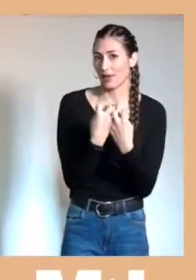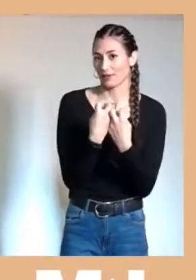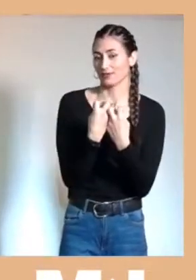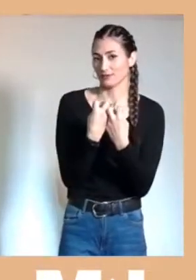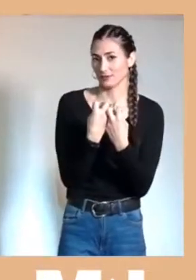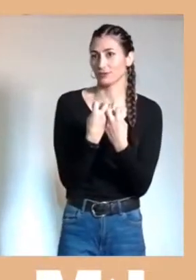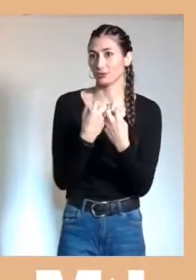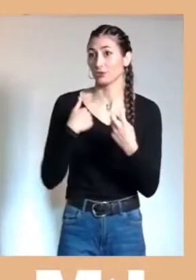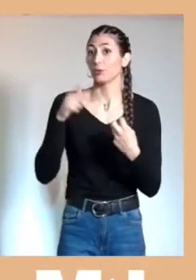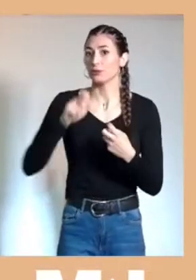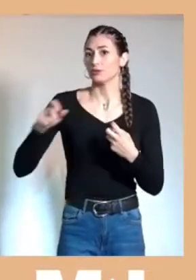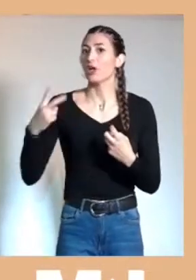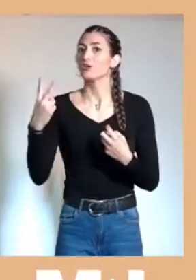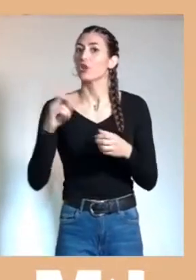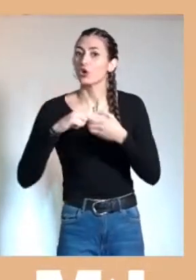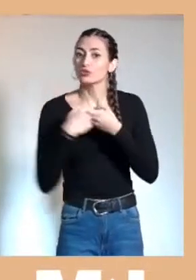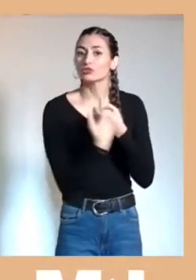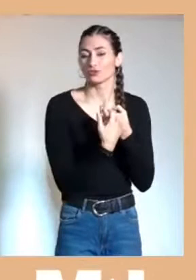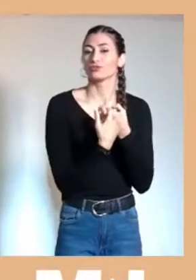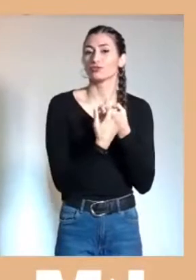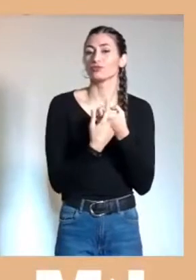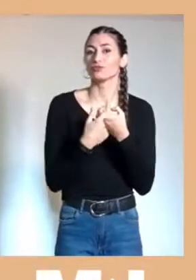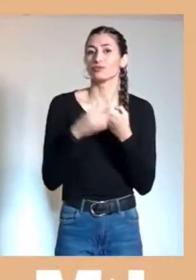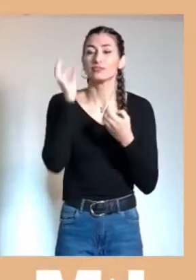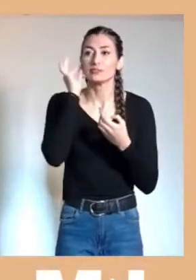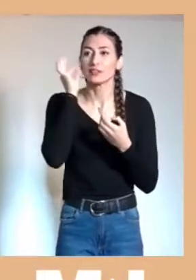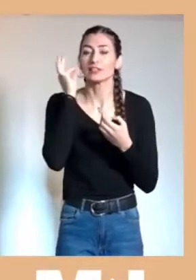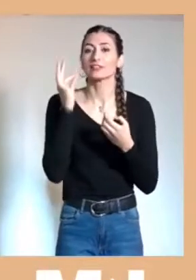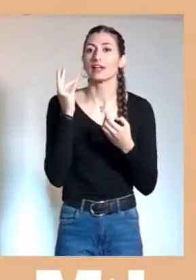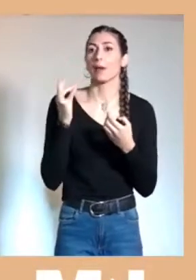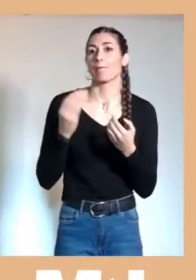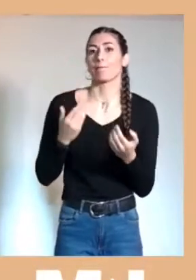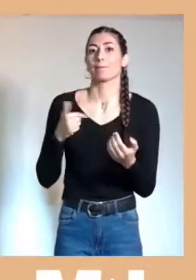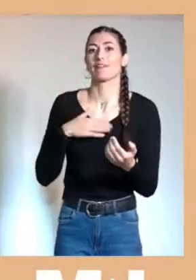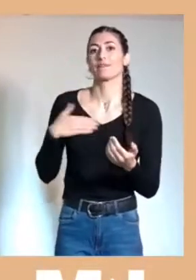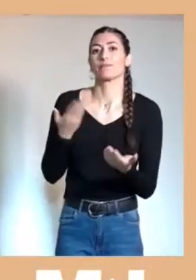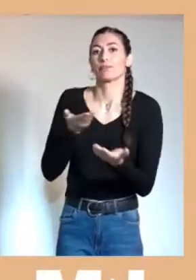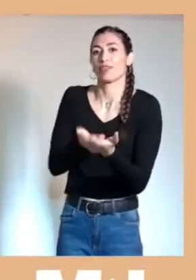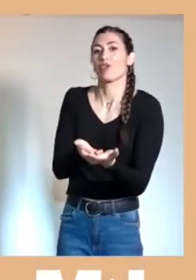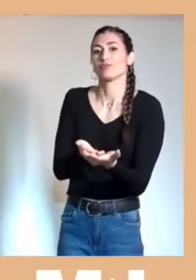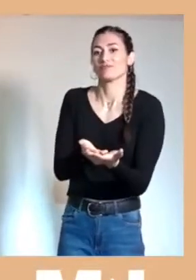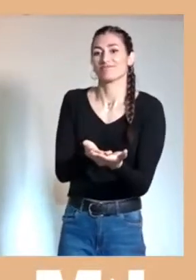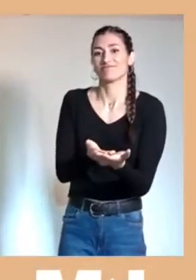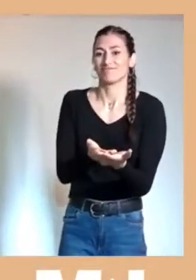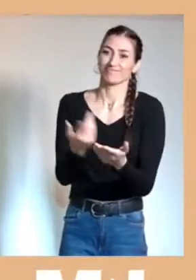las afiliadas y simpatizantes del partido. Y os voy a pedir que me ayudéis,